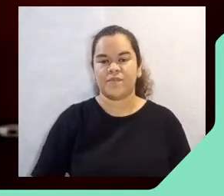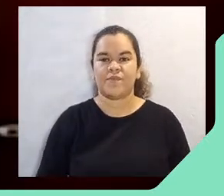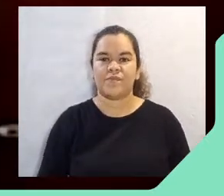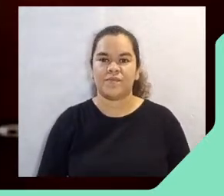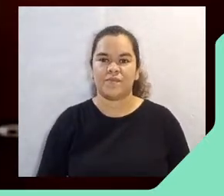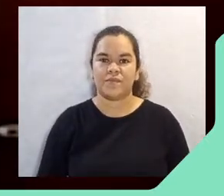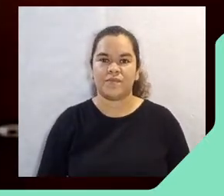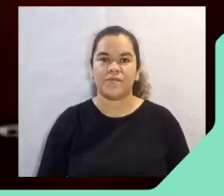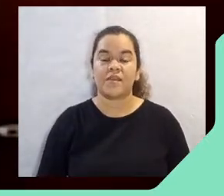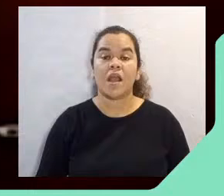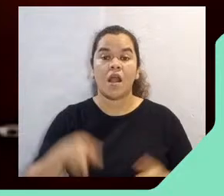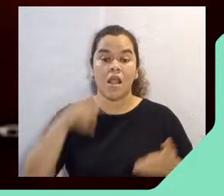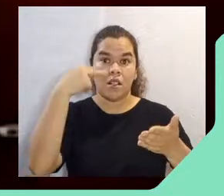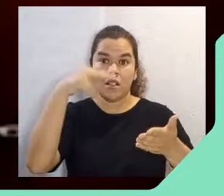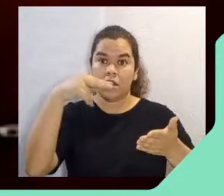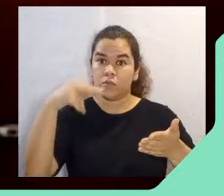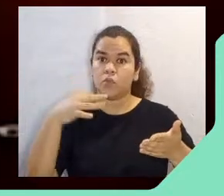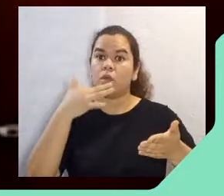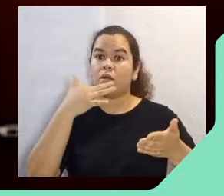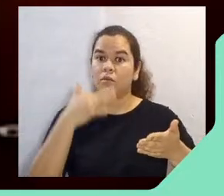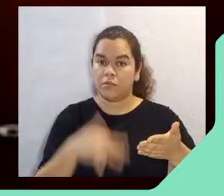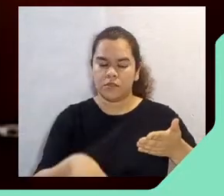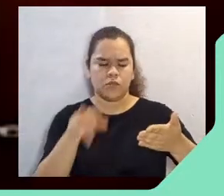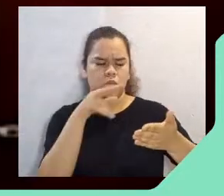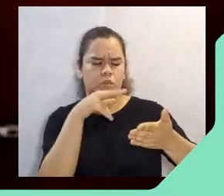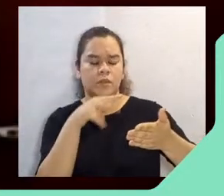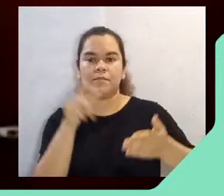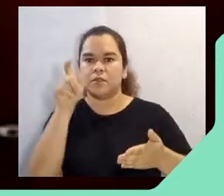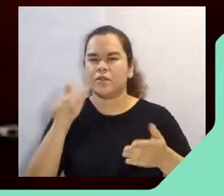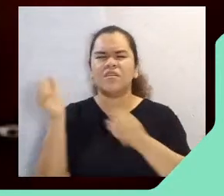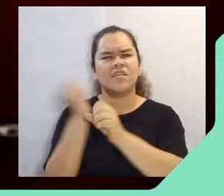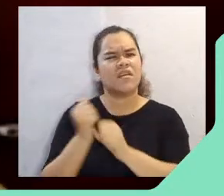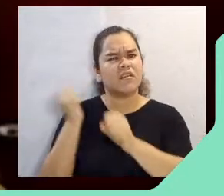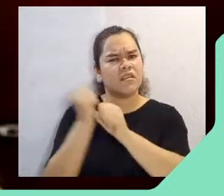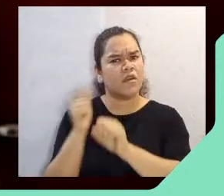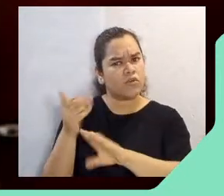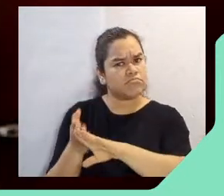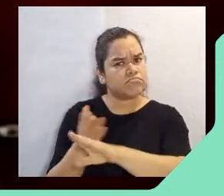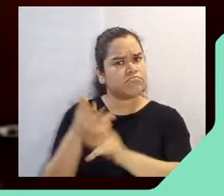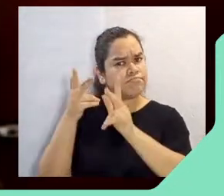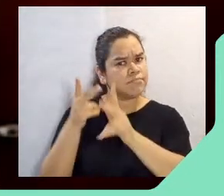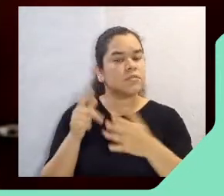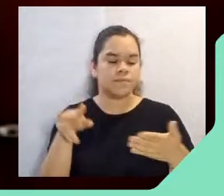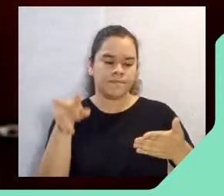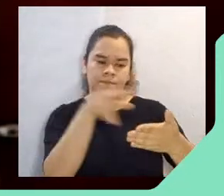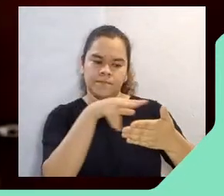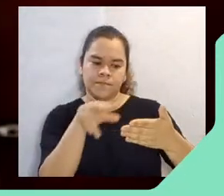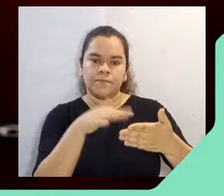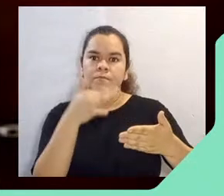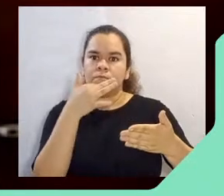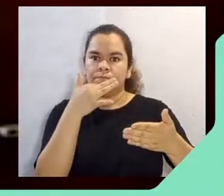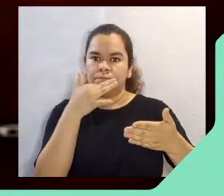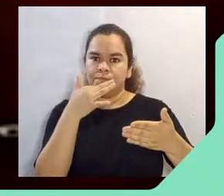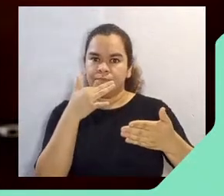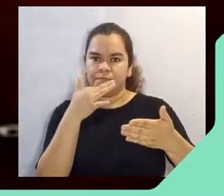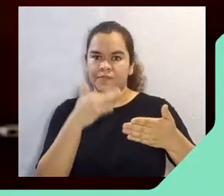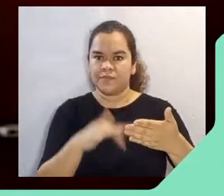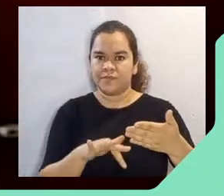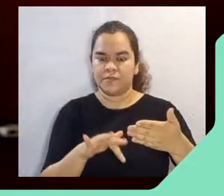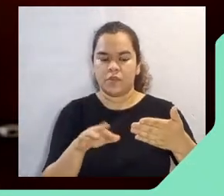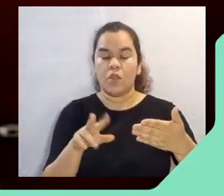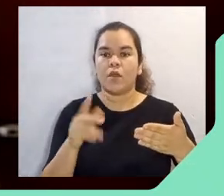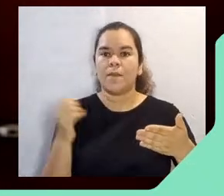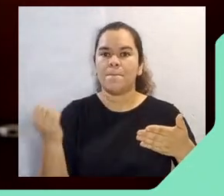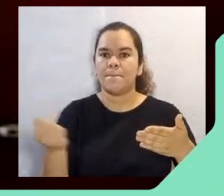lectura y comprensión de texto, que creo que el ingeniero Gabriel Sáez les dijo, de la formación de